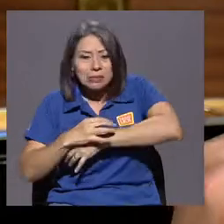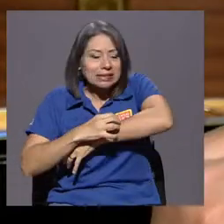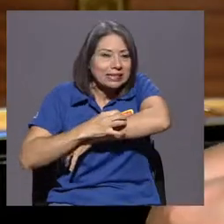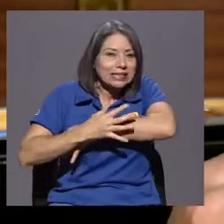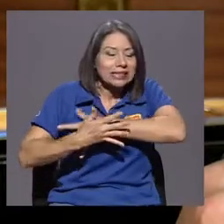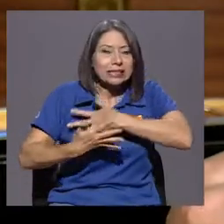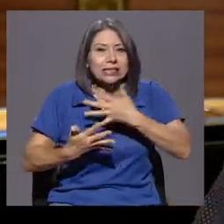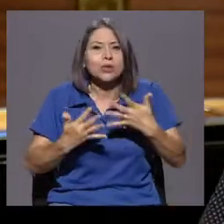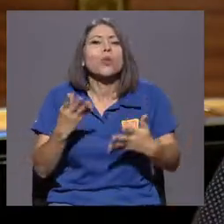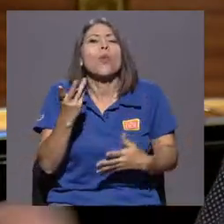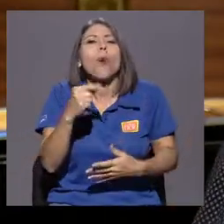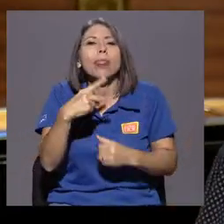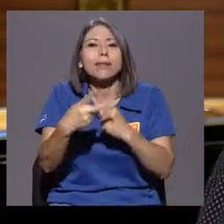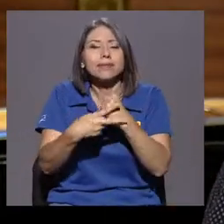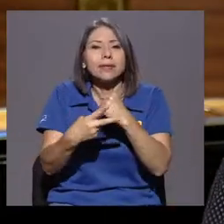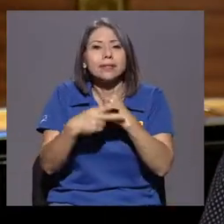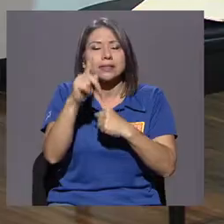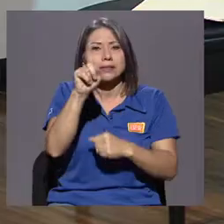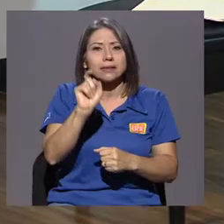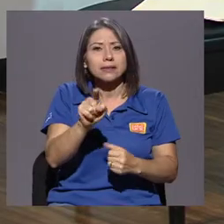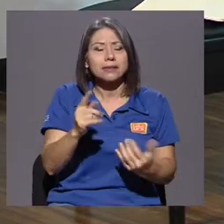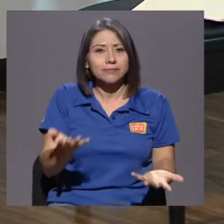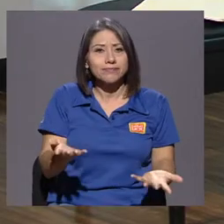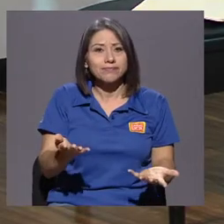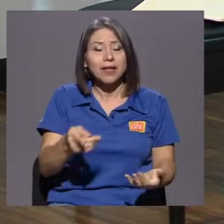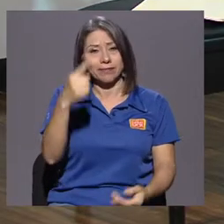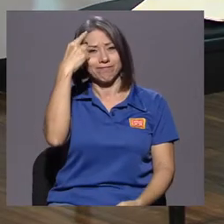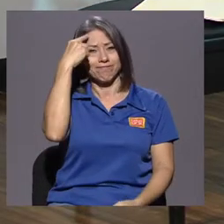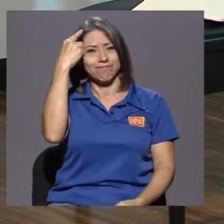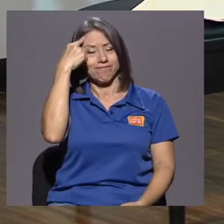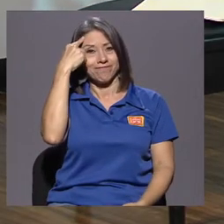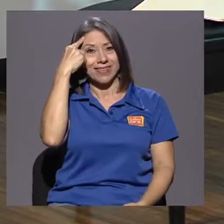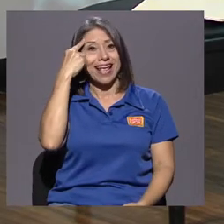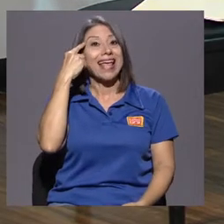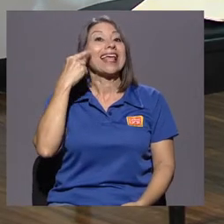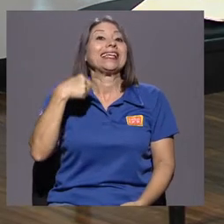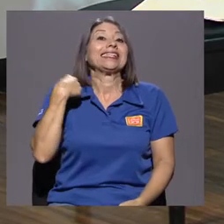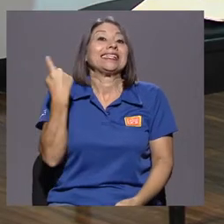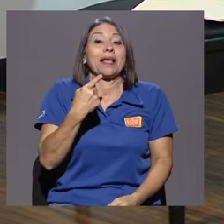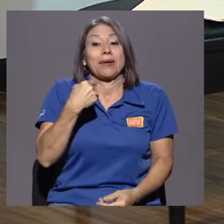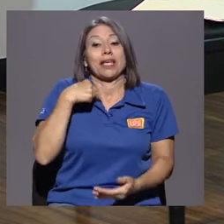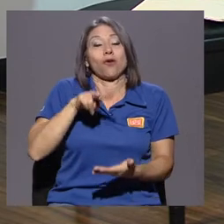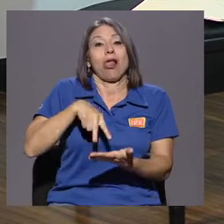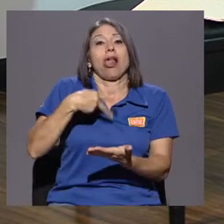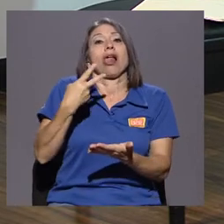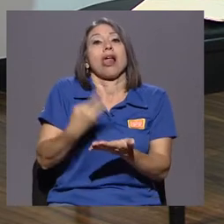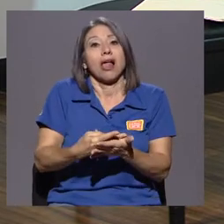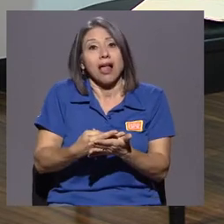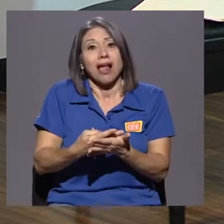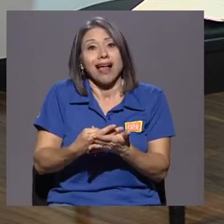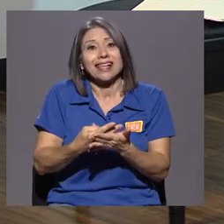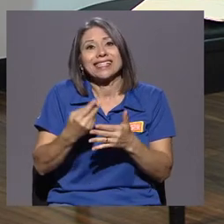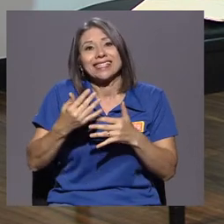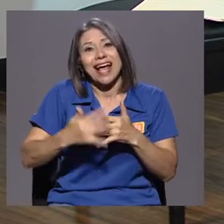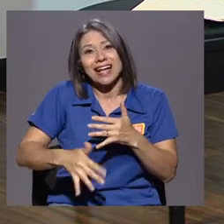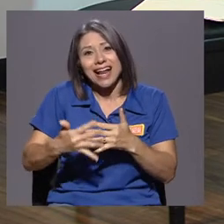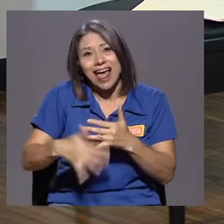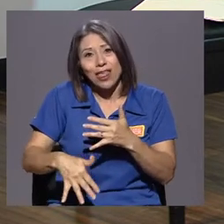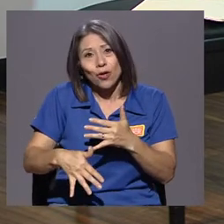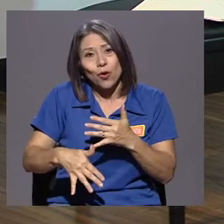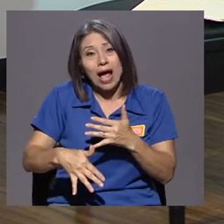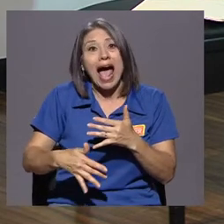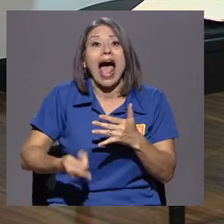y se ve cuántas veces imagínate que cada una de esas veces suponía un sangrado a veces